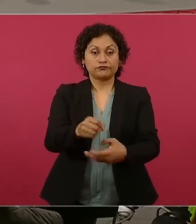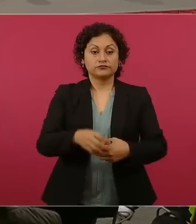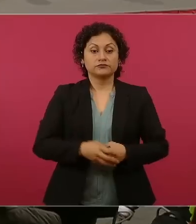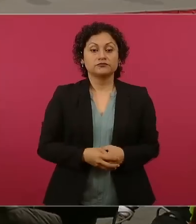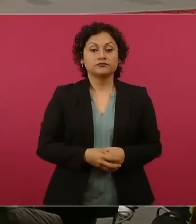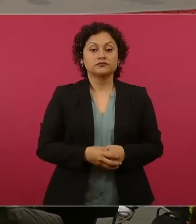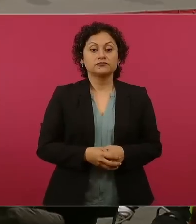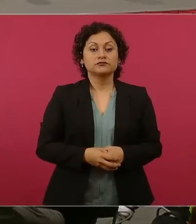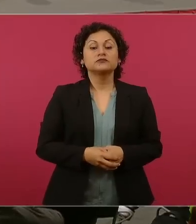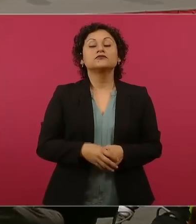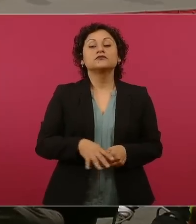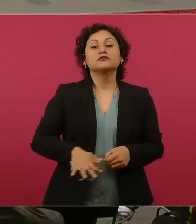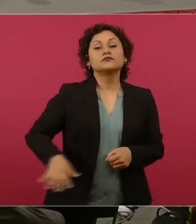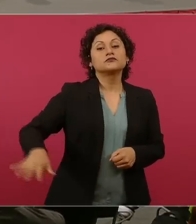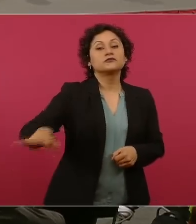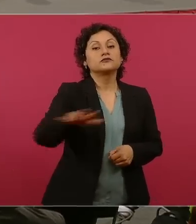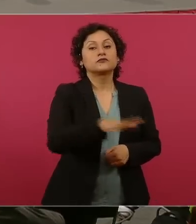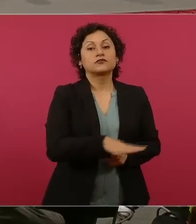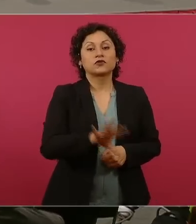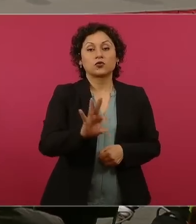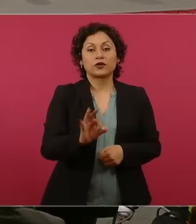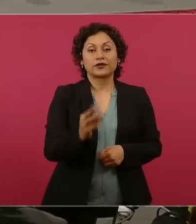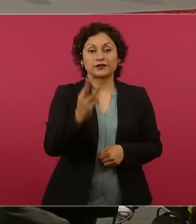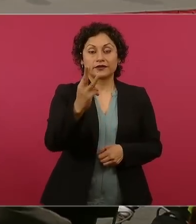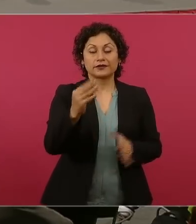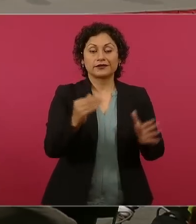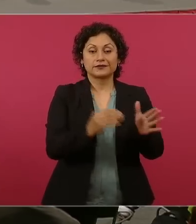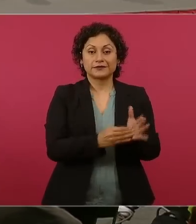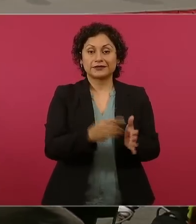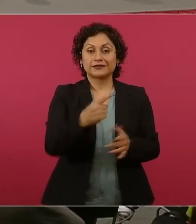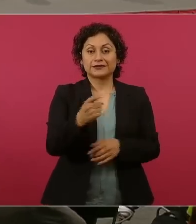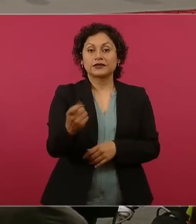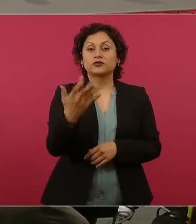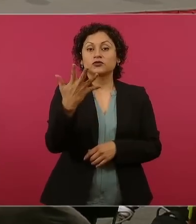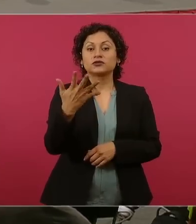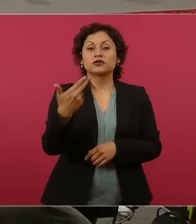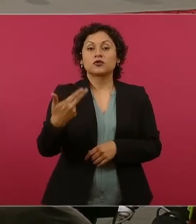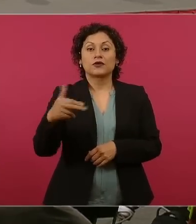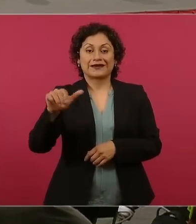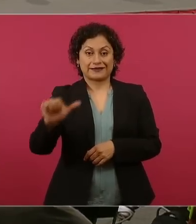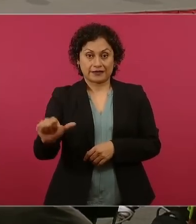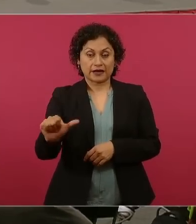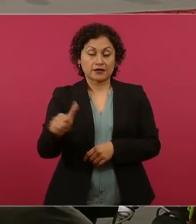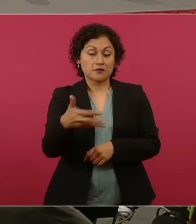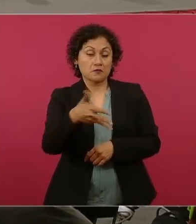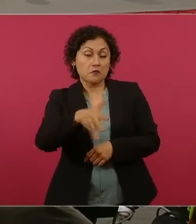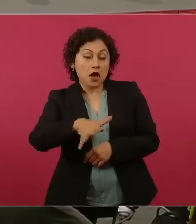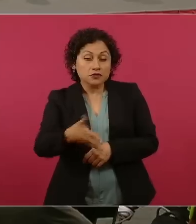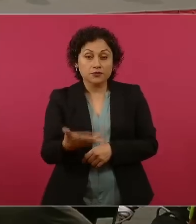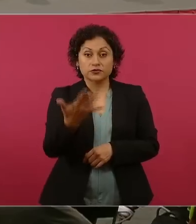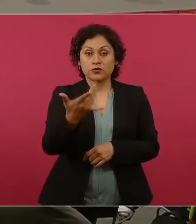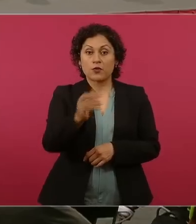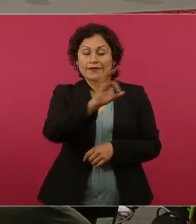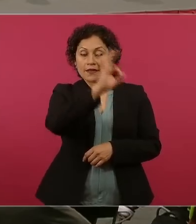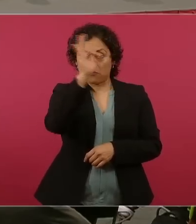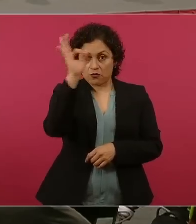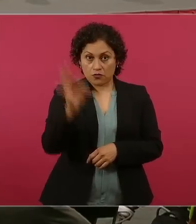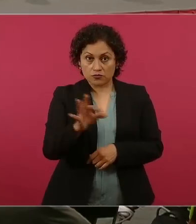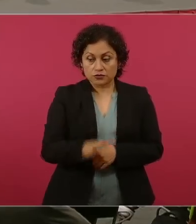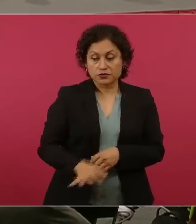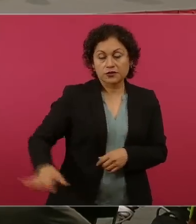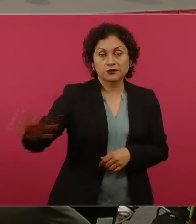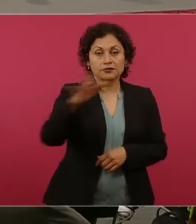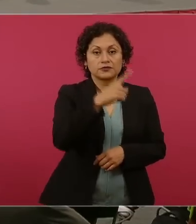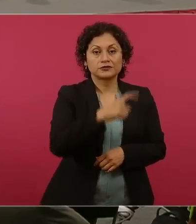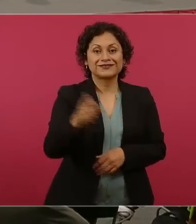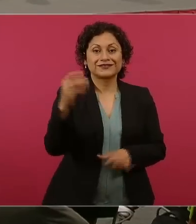La superficie beneficiada serían 43.105 hectáreas, es decir, que así estaríamos aportando el 50% de las 100.000 hectáreas